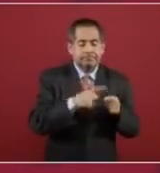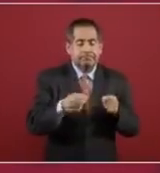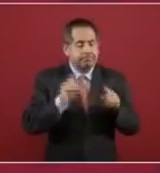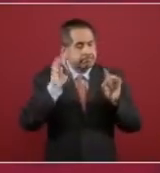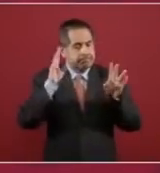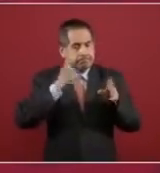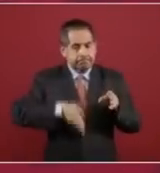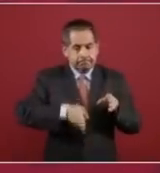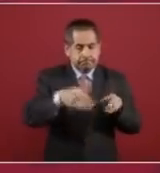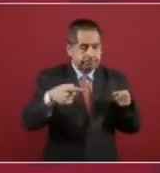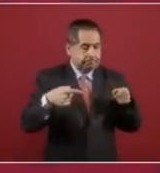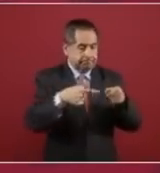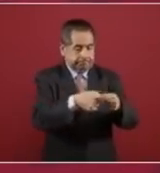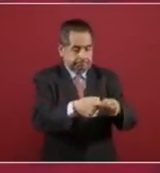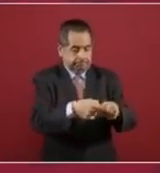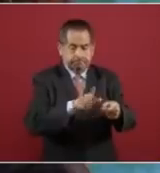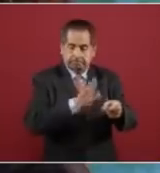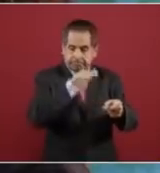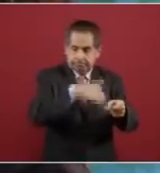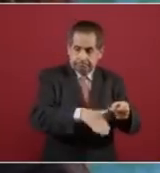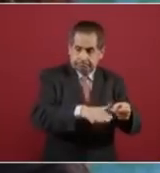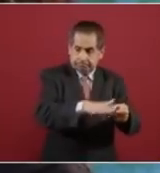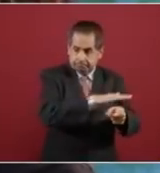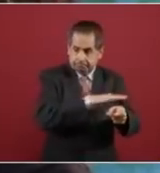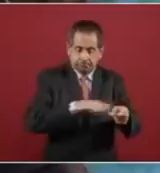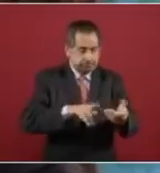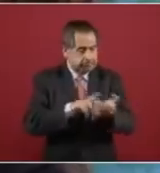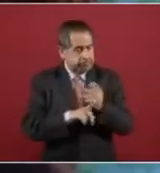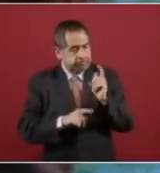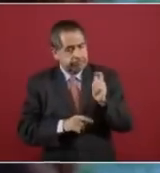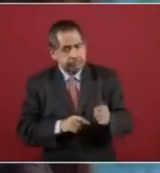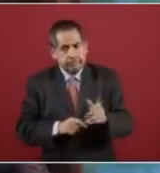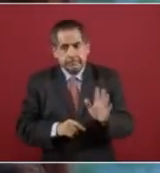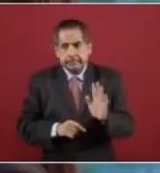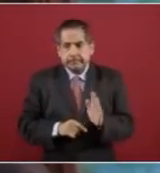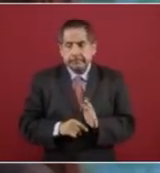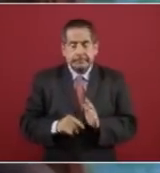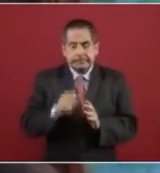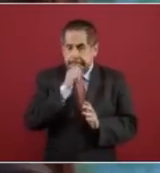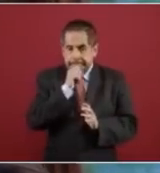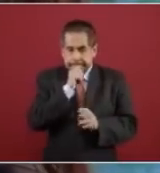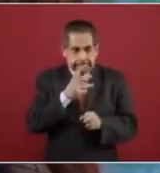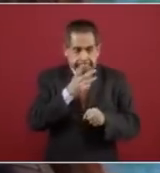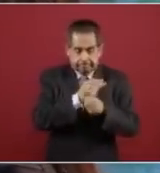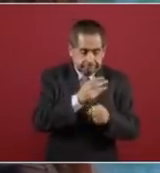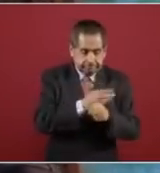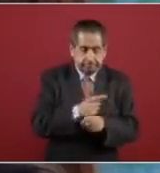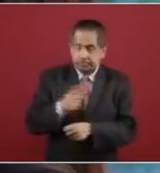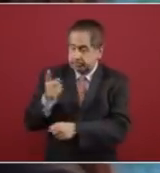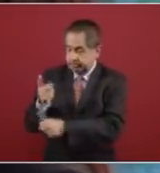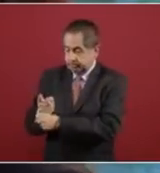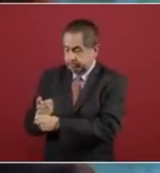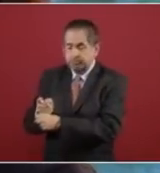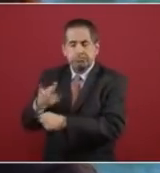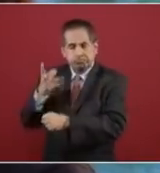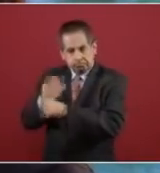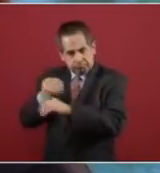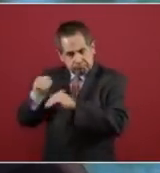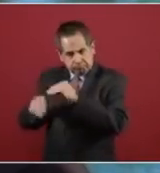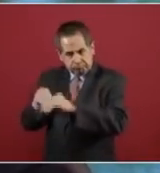y Reforma, esta es la parte que aún no ha sido intervenida. La primera sección se intervino